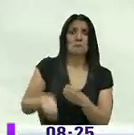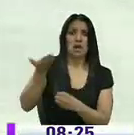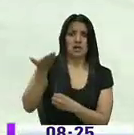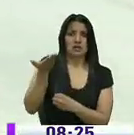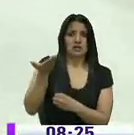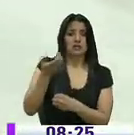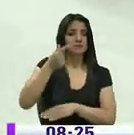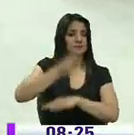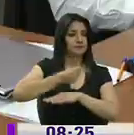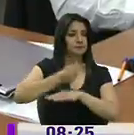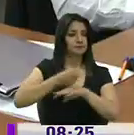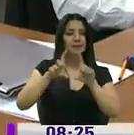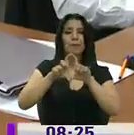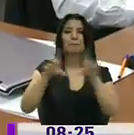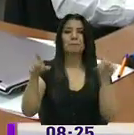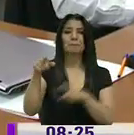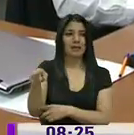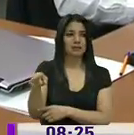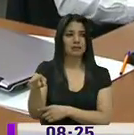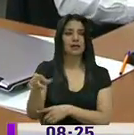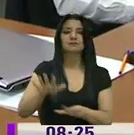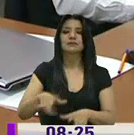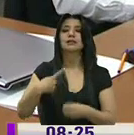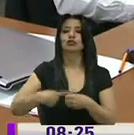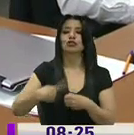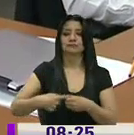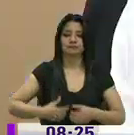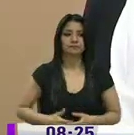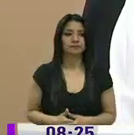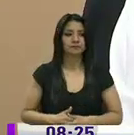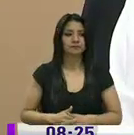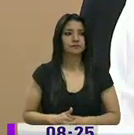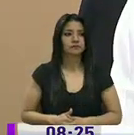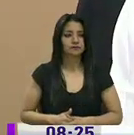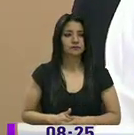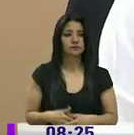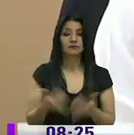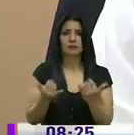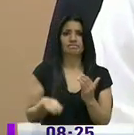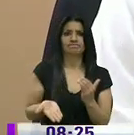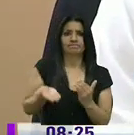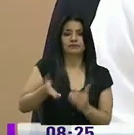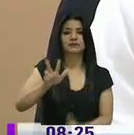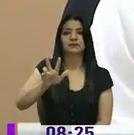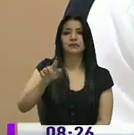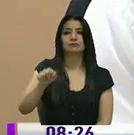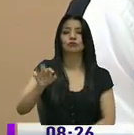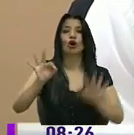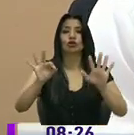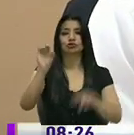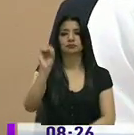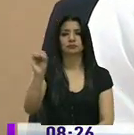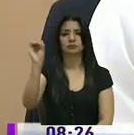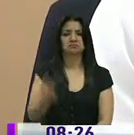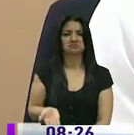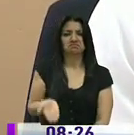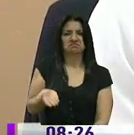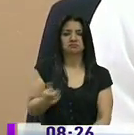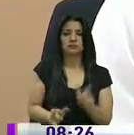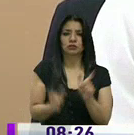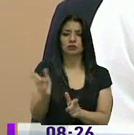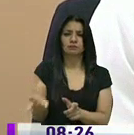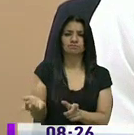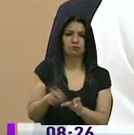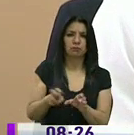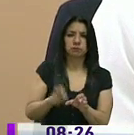de la empresa de pasajeros de quito dar y otra vez no hemos tenido un incremento del 3.8 por ciento esto que quiere